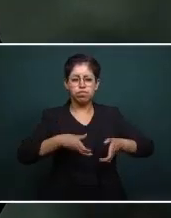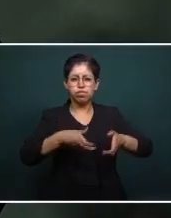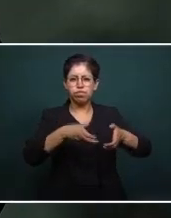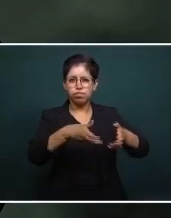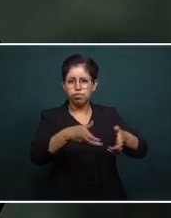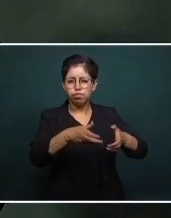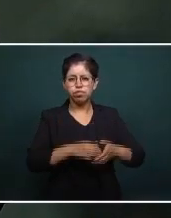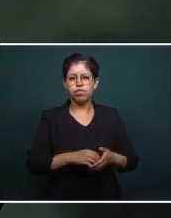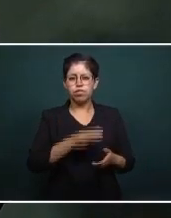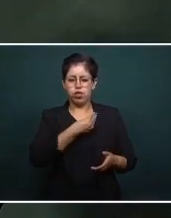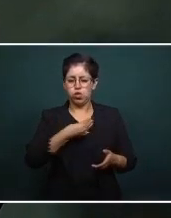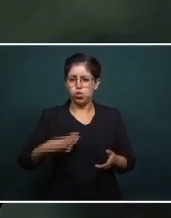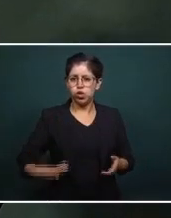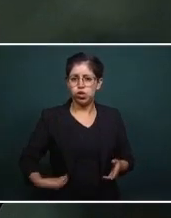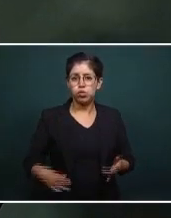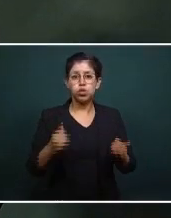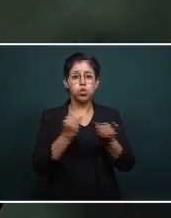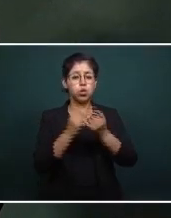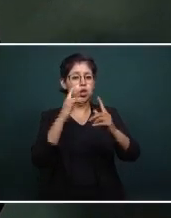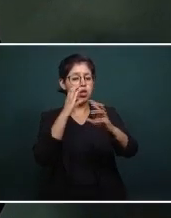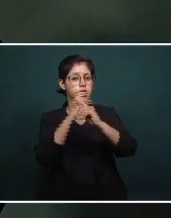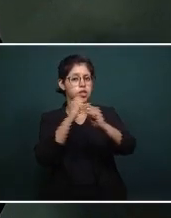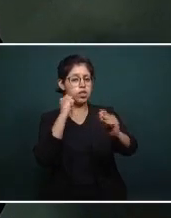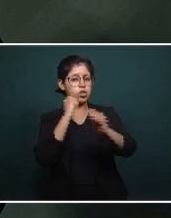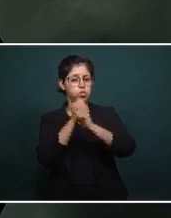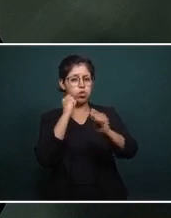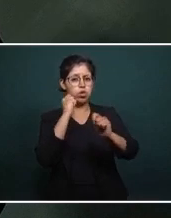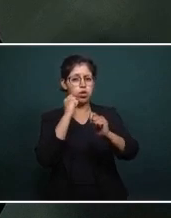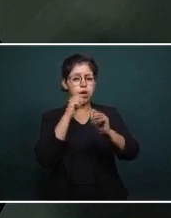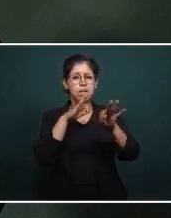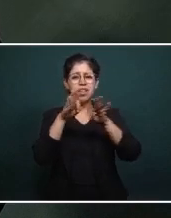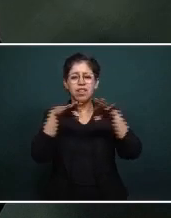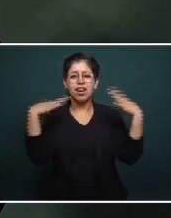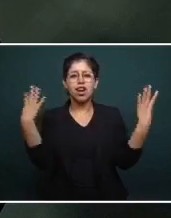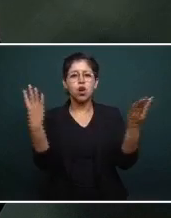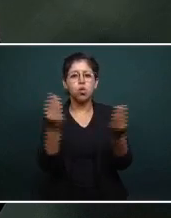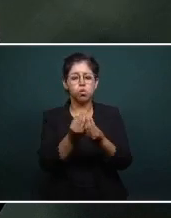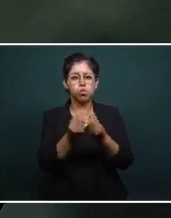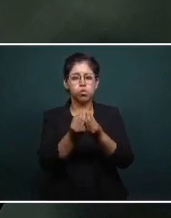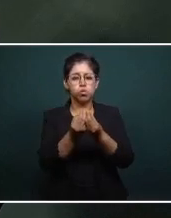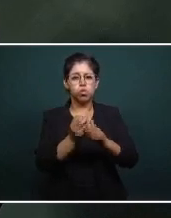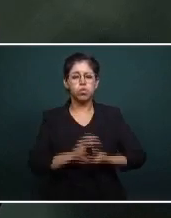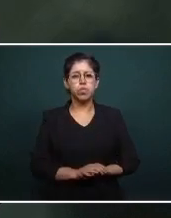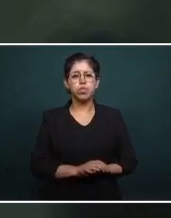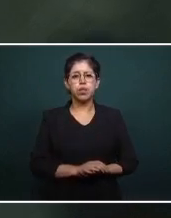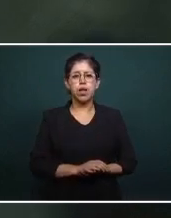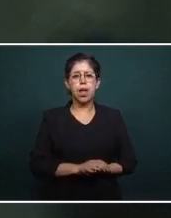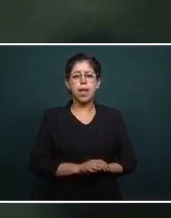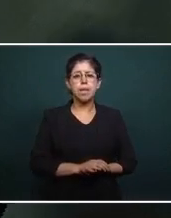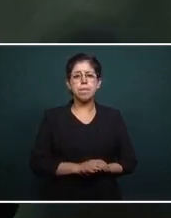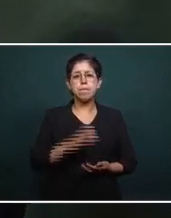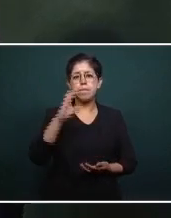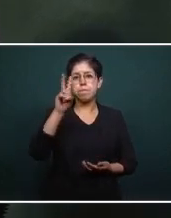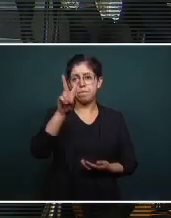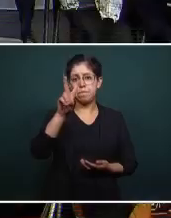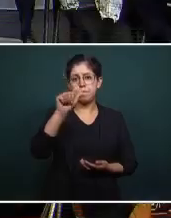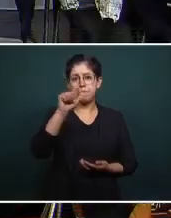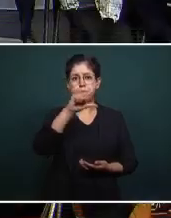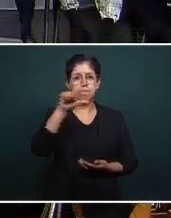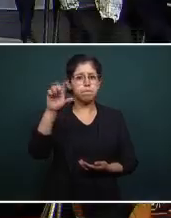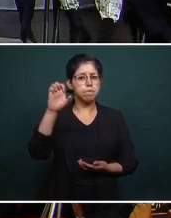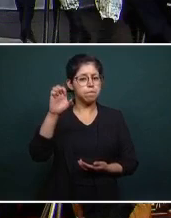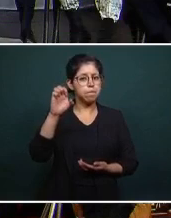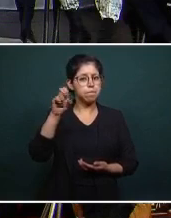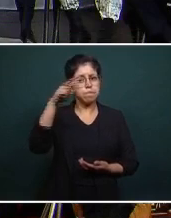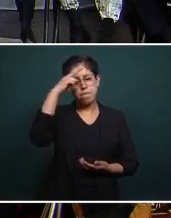nos ha permitido también tener un trabajo muy coordinado, tanto en lo que es el Valle de México como en todo el Estado de